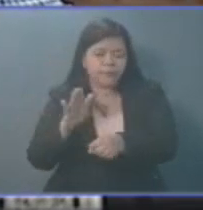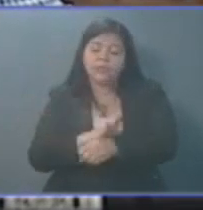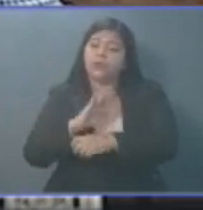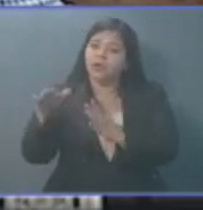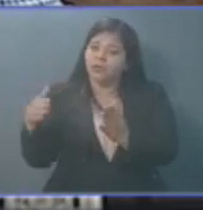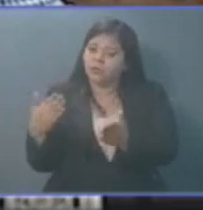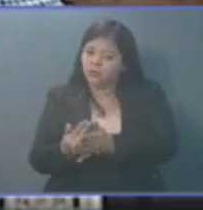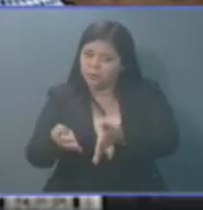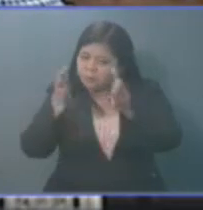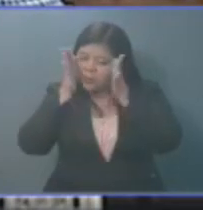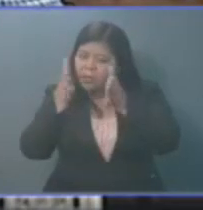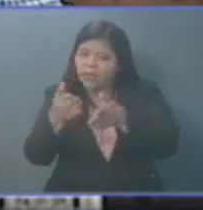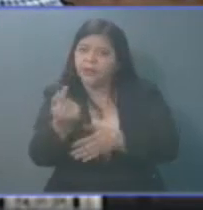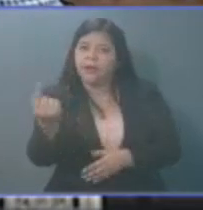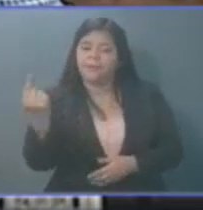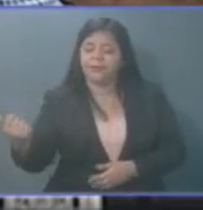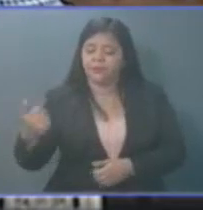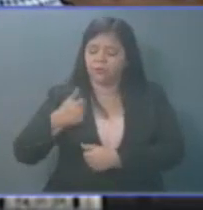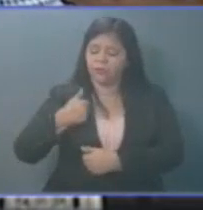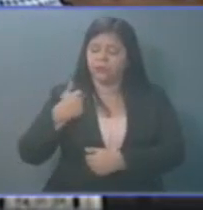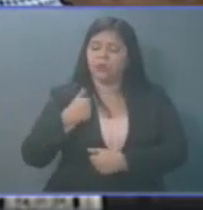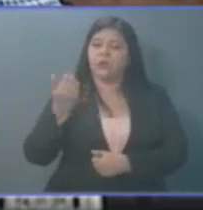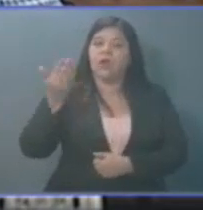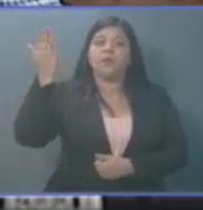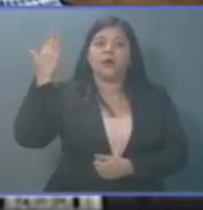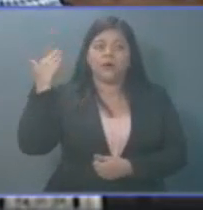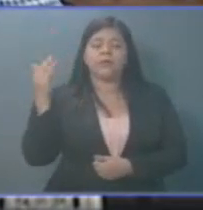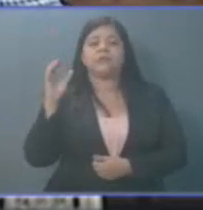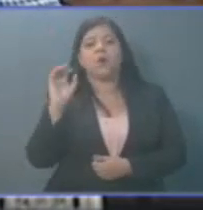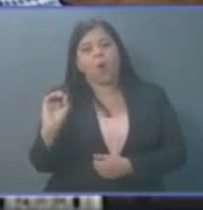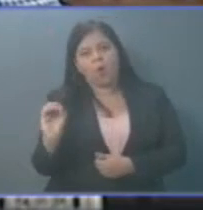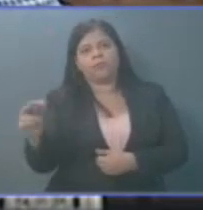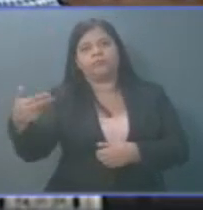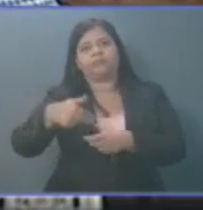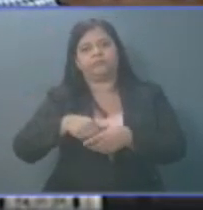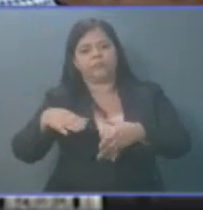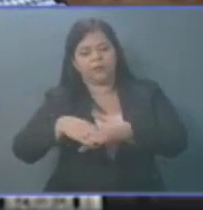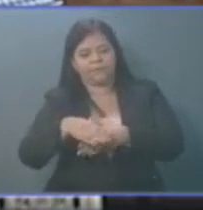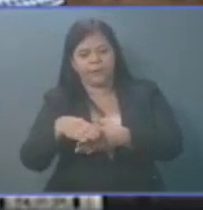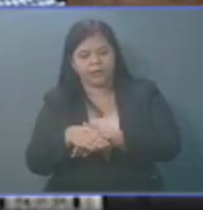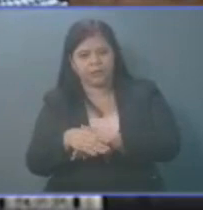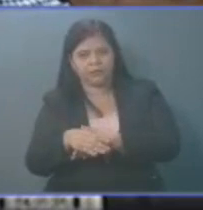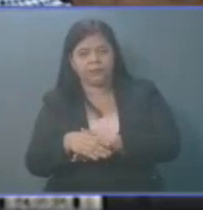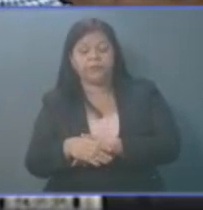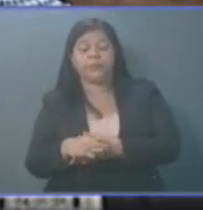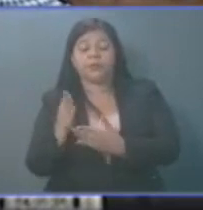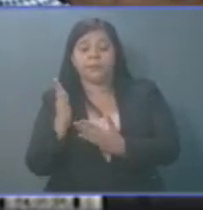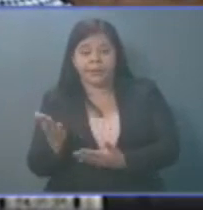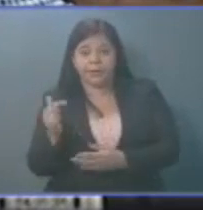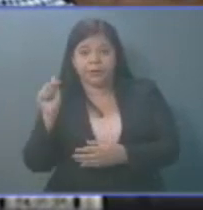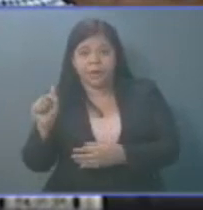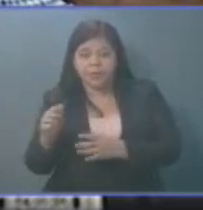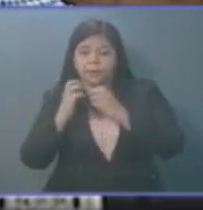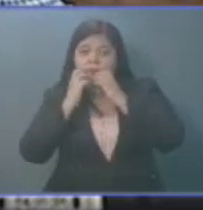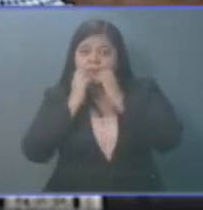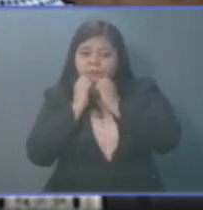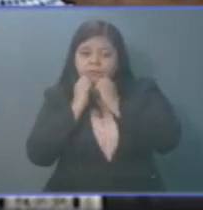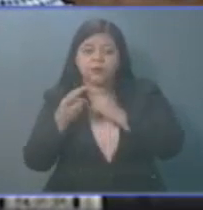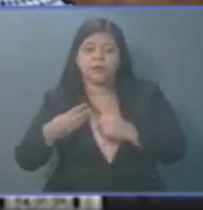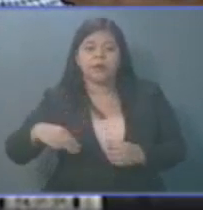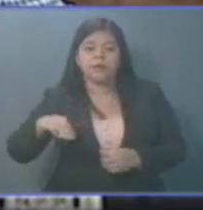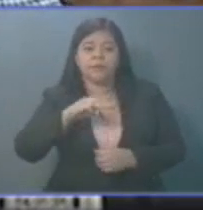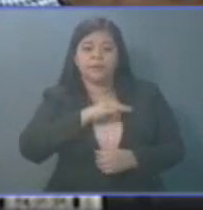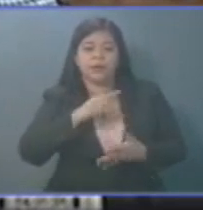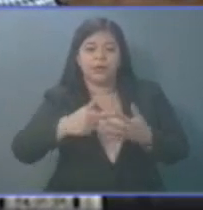a la atención de veteranos y excombatientes, los cuales pasarán a formar parte del patrimonio por Ministerio